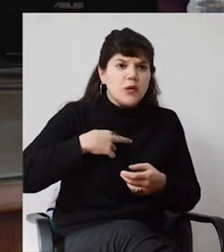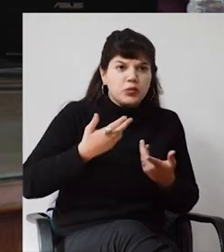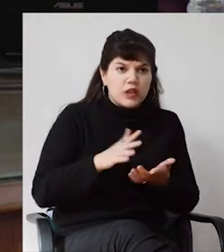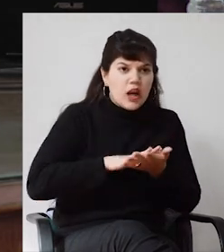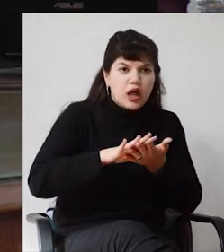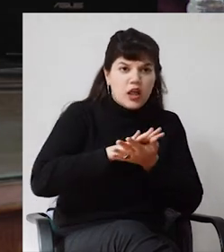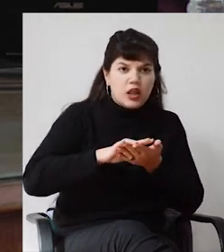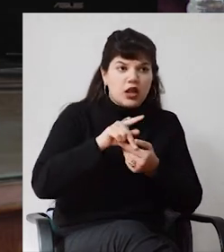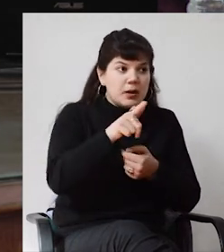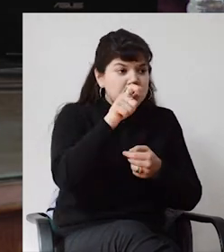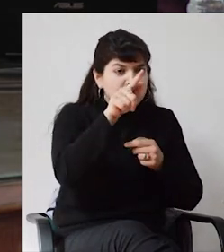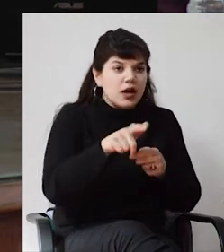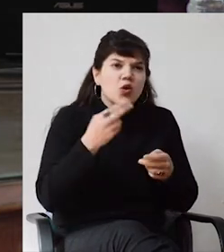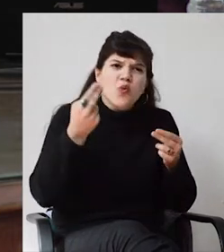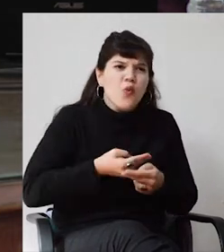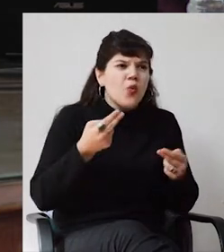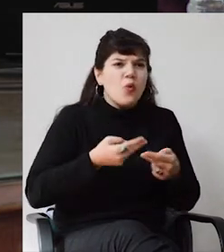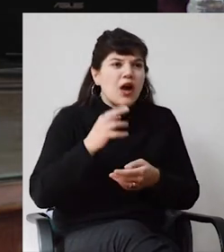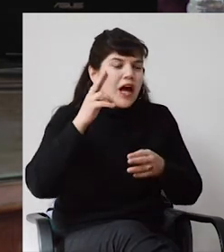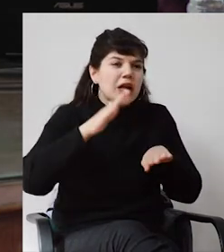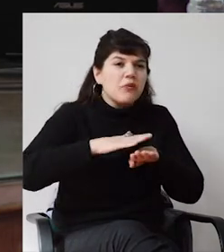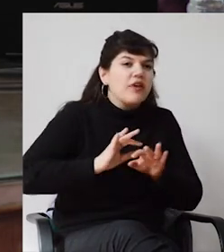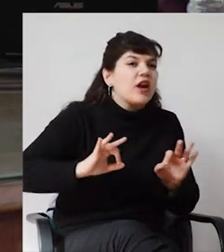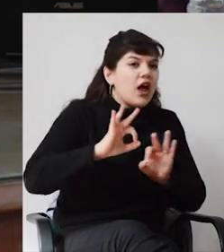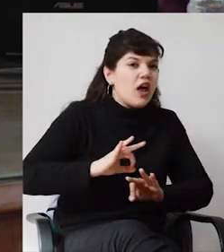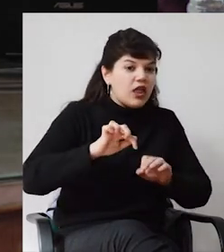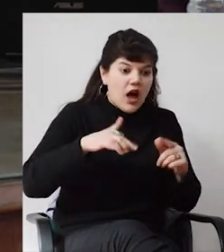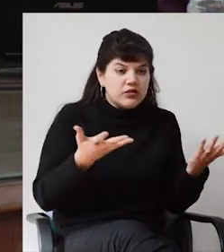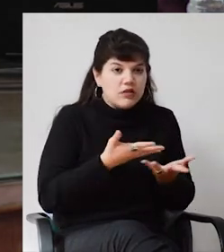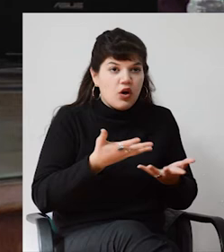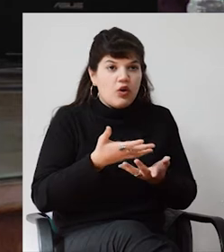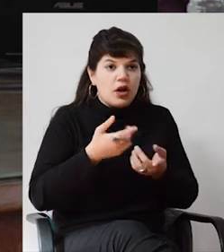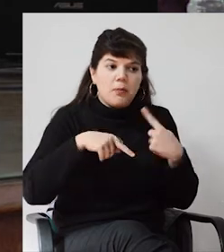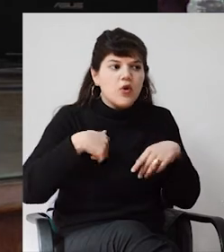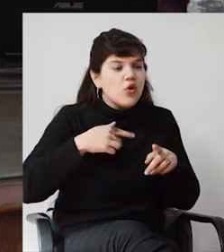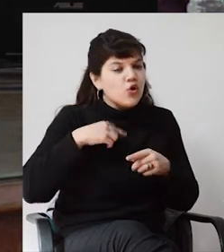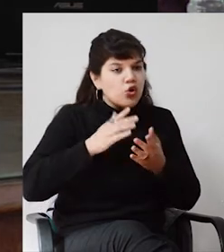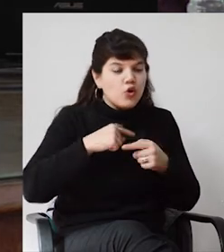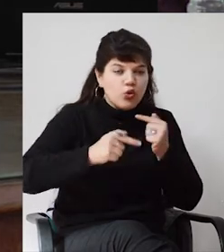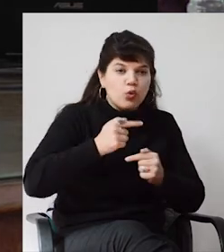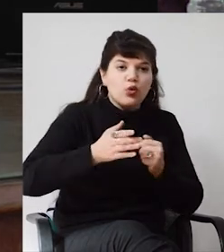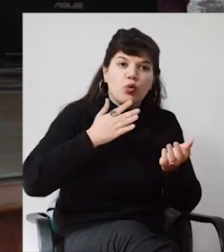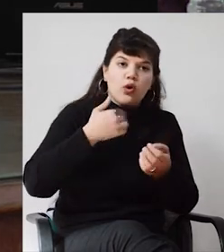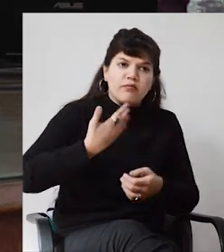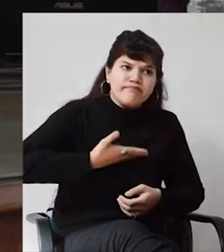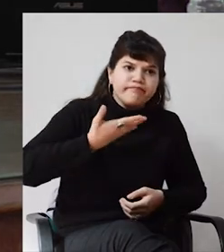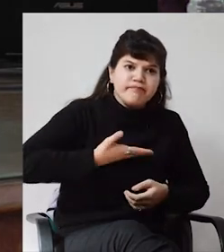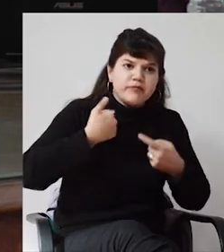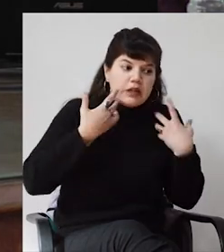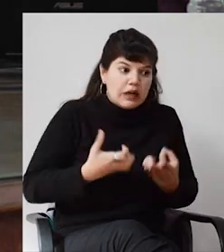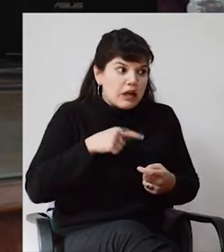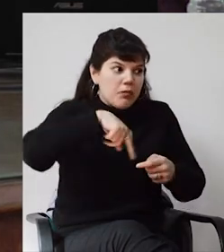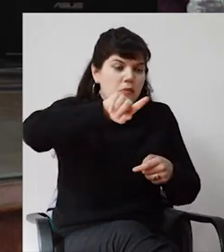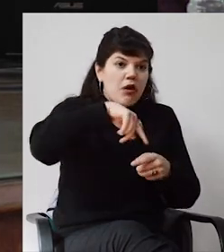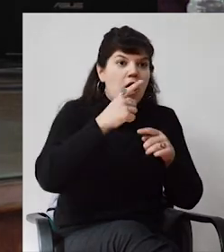no tiene respuestas. Su homicidio permanece impune hasta la fecha, pero nuestro reclamo permanece intacto.